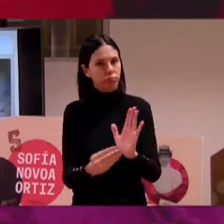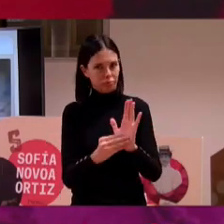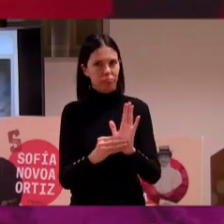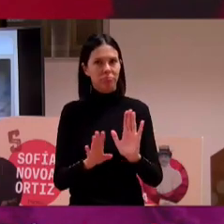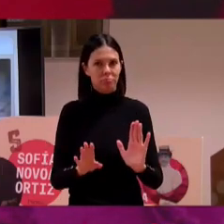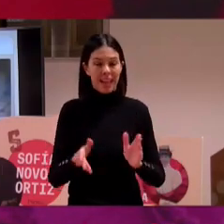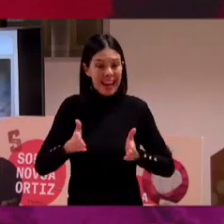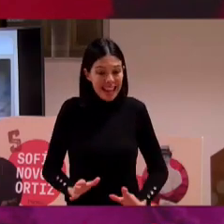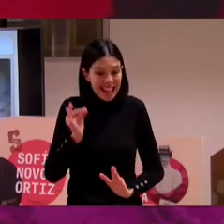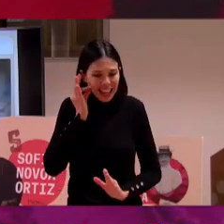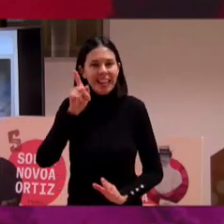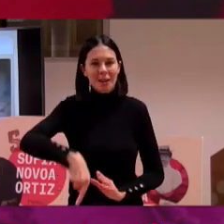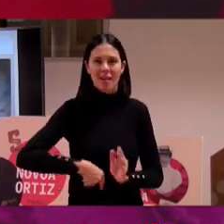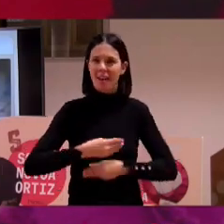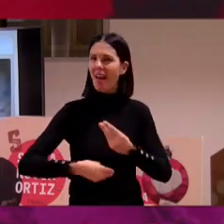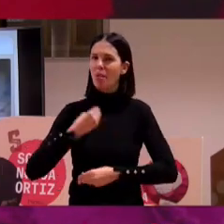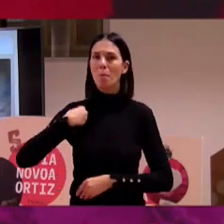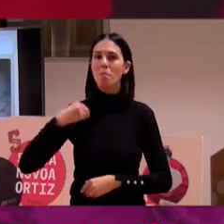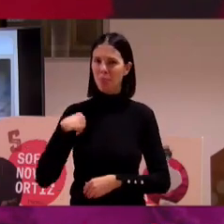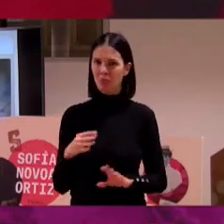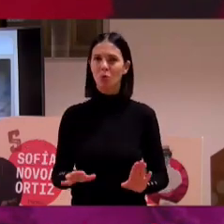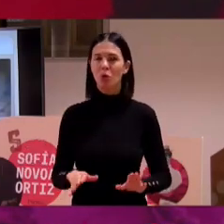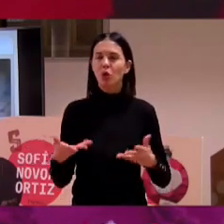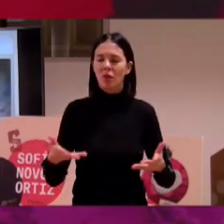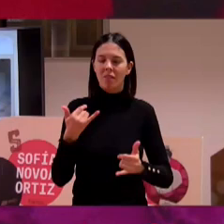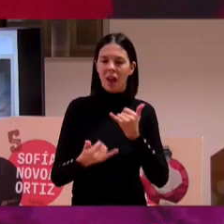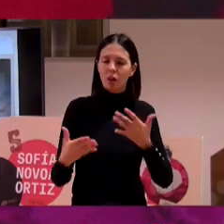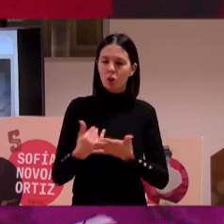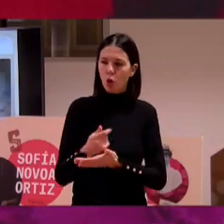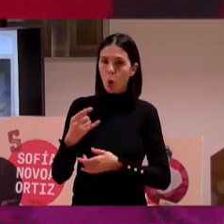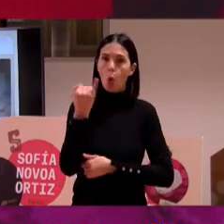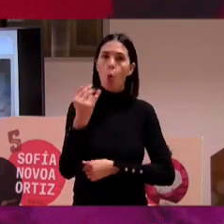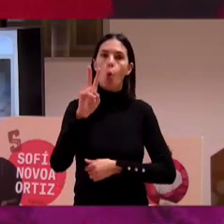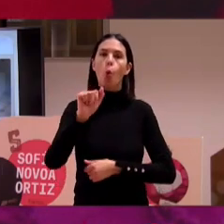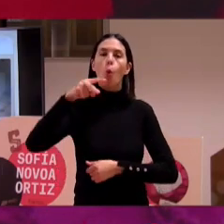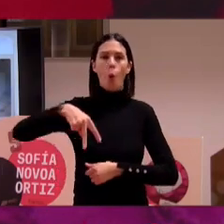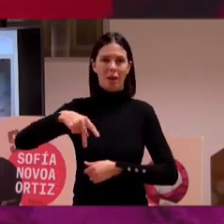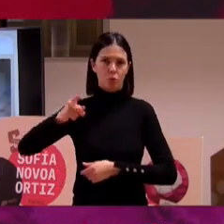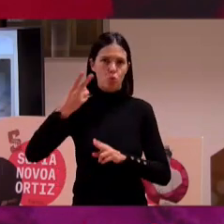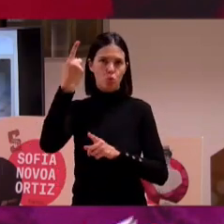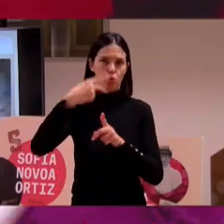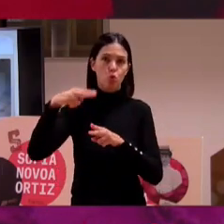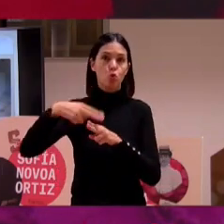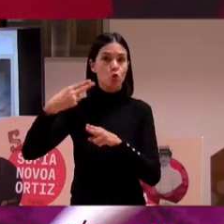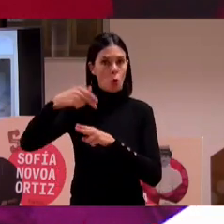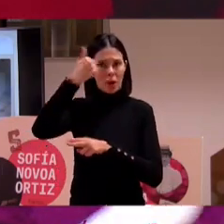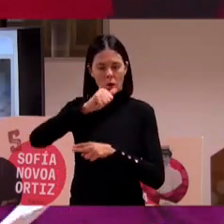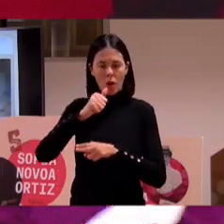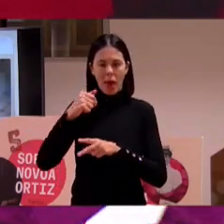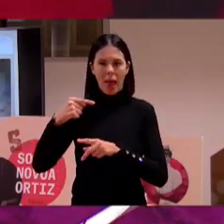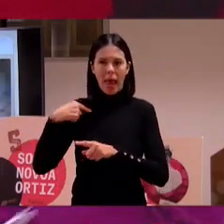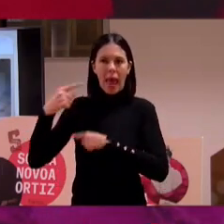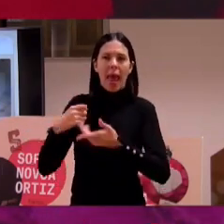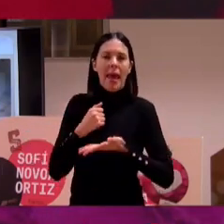a filla continúa tamén. E todo eso o hereda Juan, un dos sobrinhos, que o guarda,